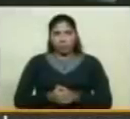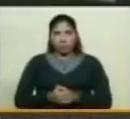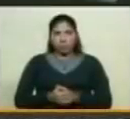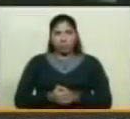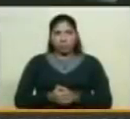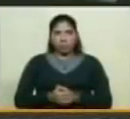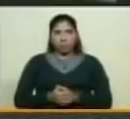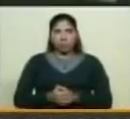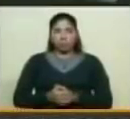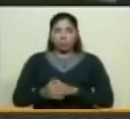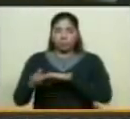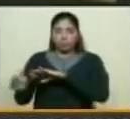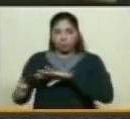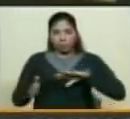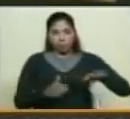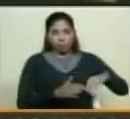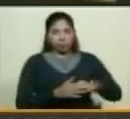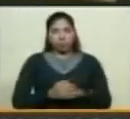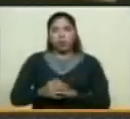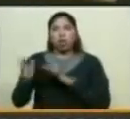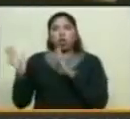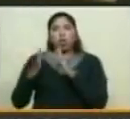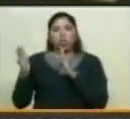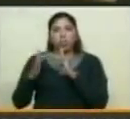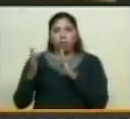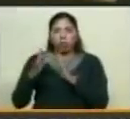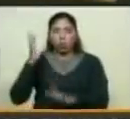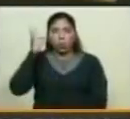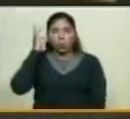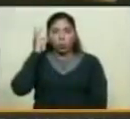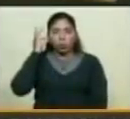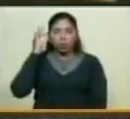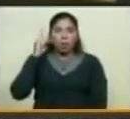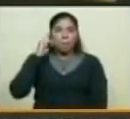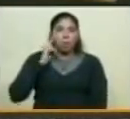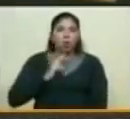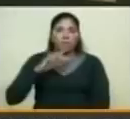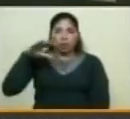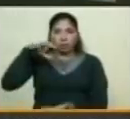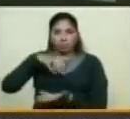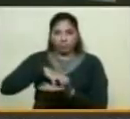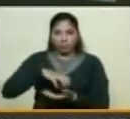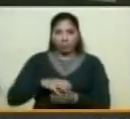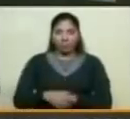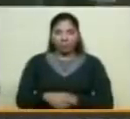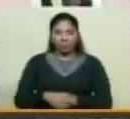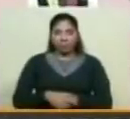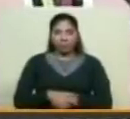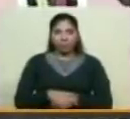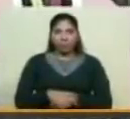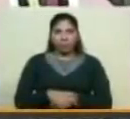seguimos en el estado bolívar hacemos contacto con nuestra corresponsal eximan sol adelante te escuchamos